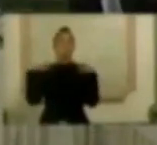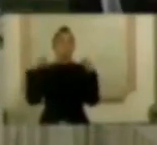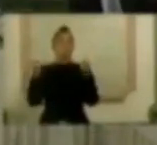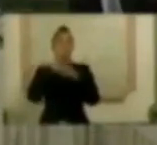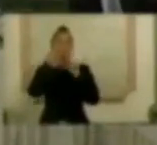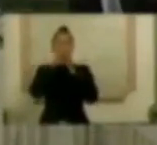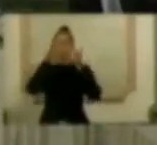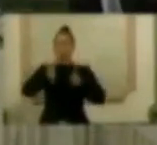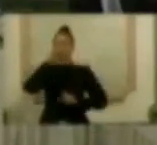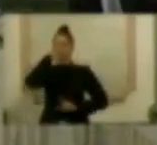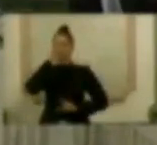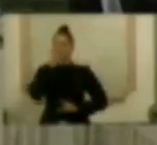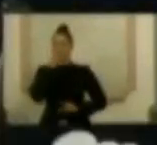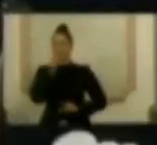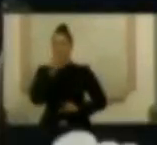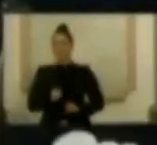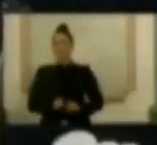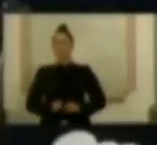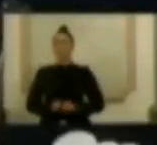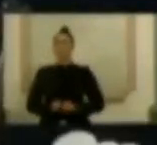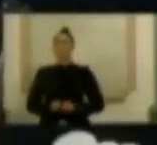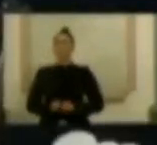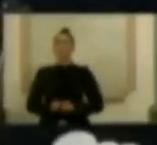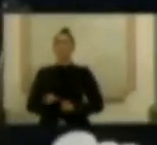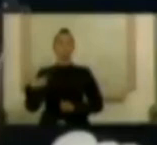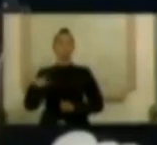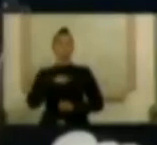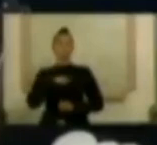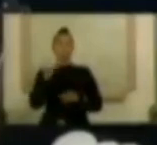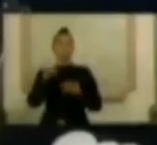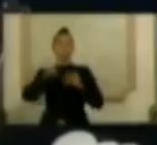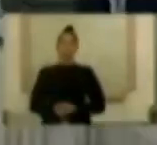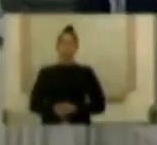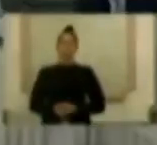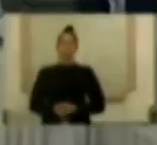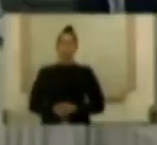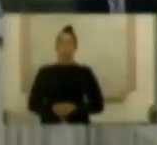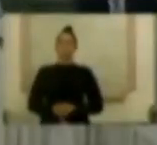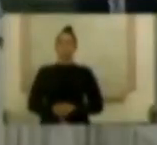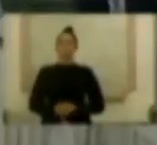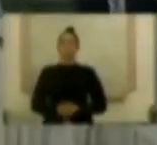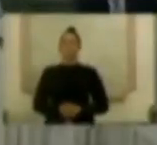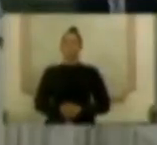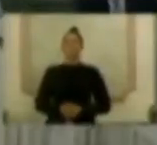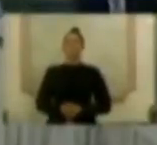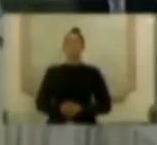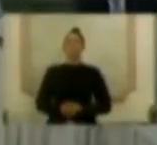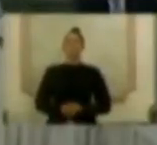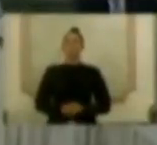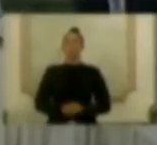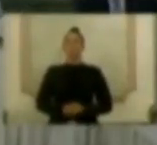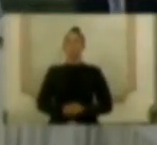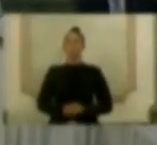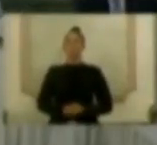habían puesto a la disposición del gobierno de Danilo Medina para que juntos tuvieran un encuentro y buscarle salida. Porque por